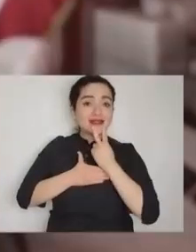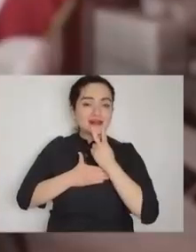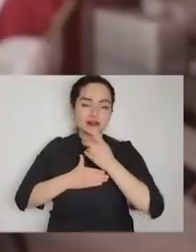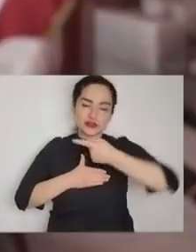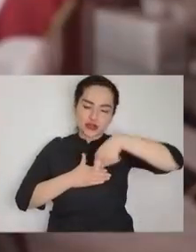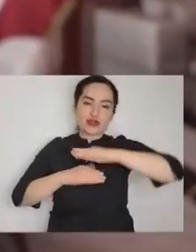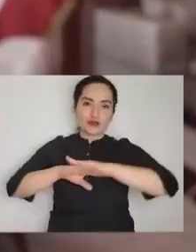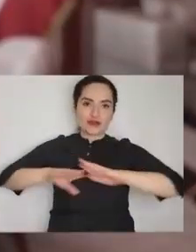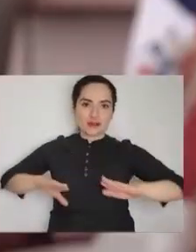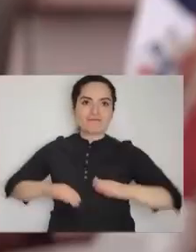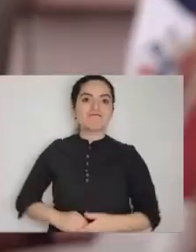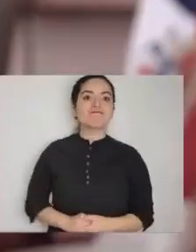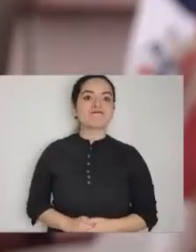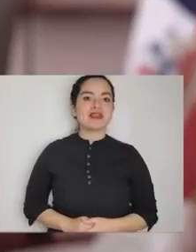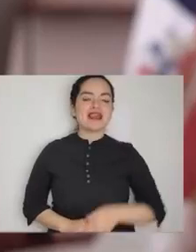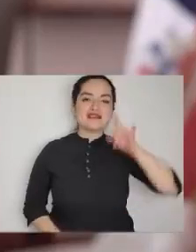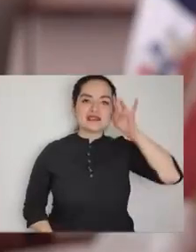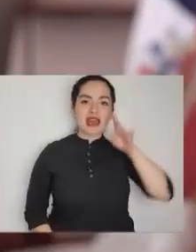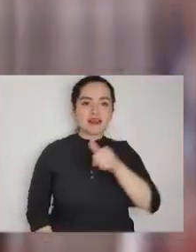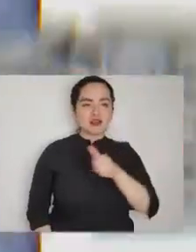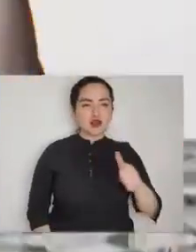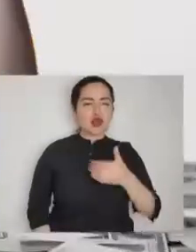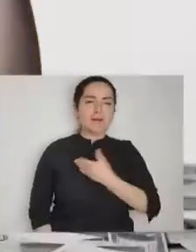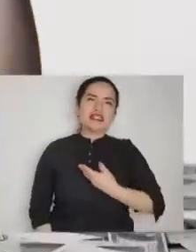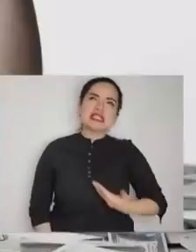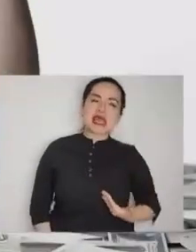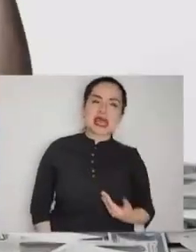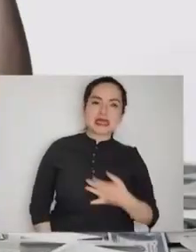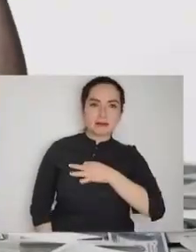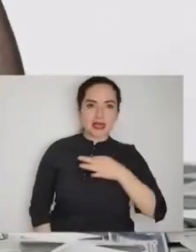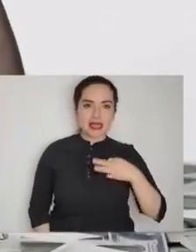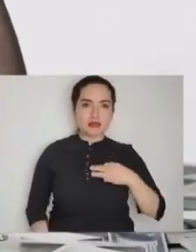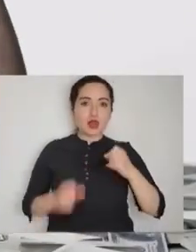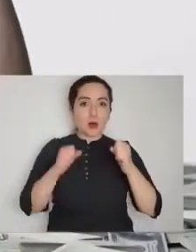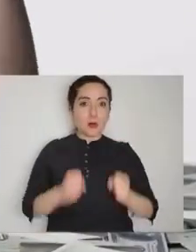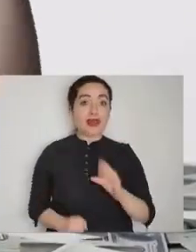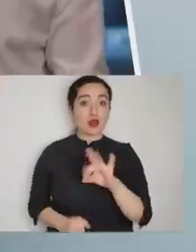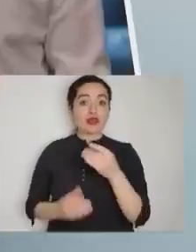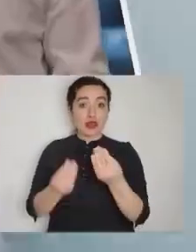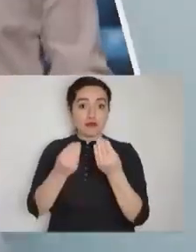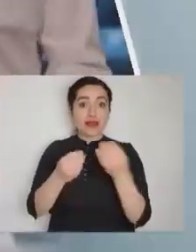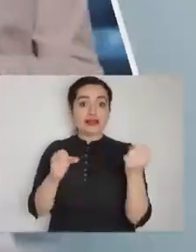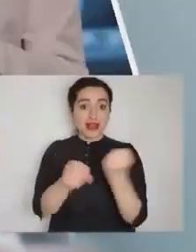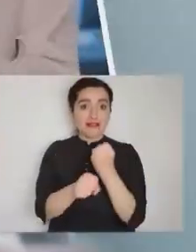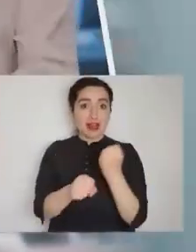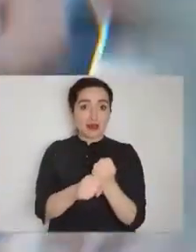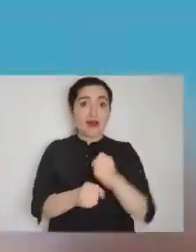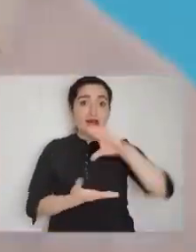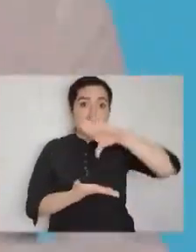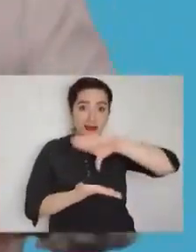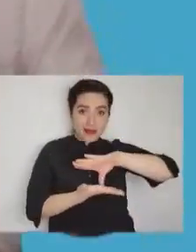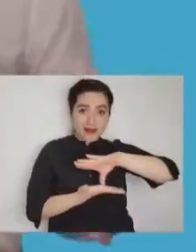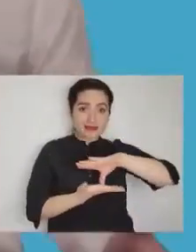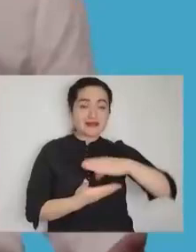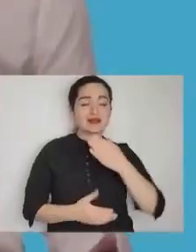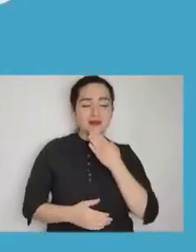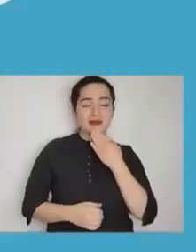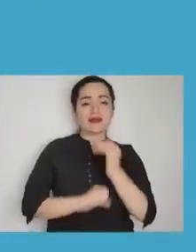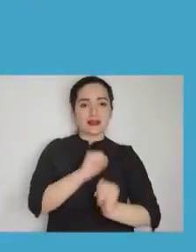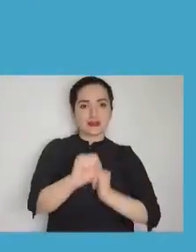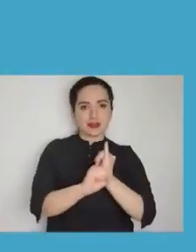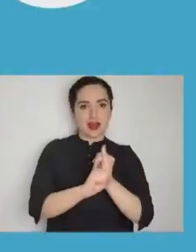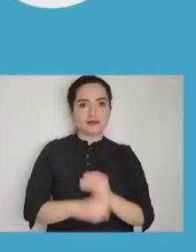sabemos que todo presidente y todo ministro puede conseguir una muy, pero muy buena pega a nivel local o